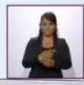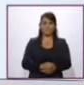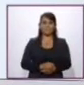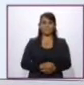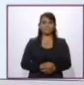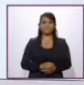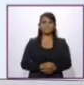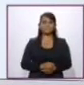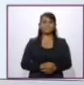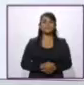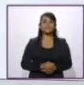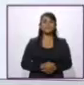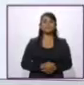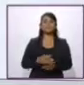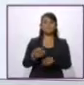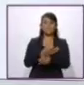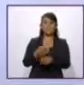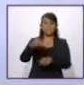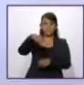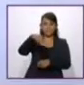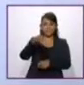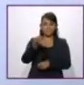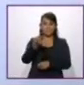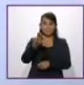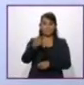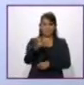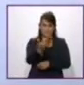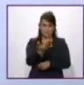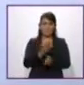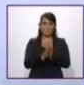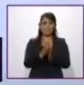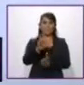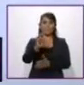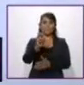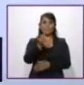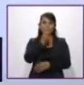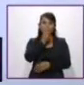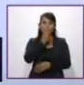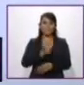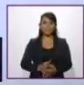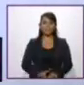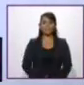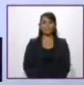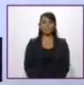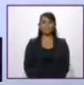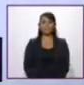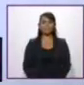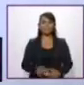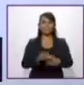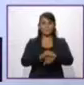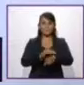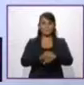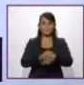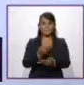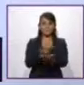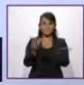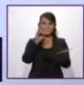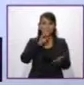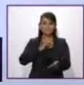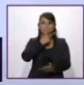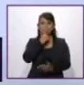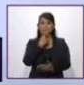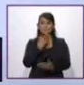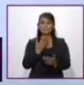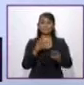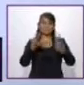del partido Morena. Adelante, candidata. Le escuchamos por 30 segundos. Amigas, amigos, hablando de igualdad, llegó